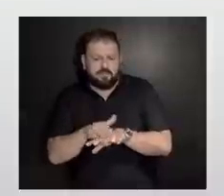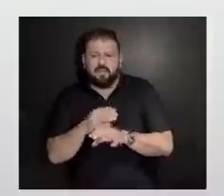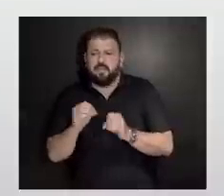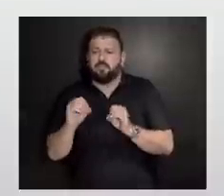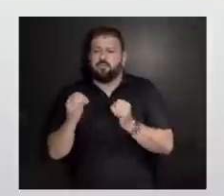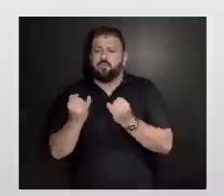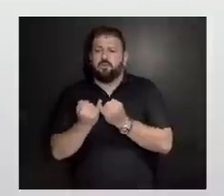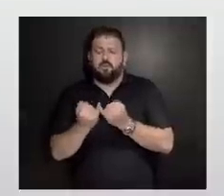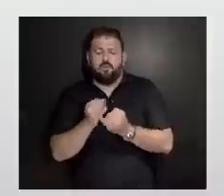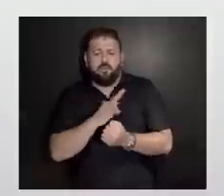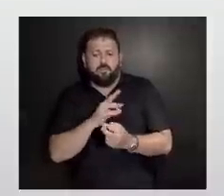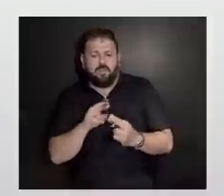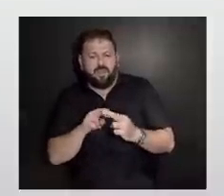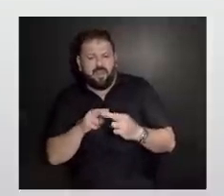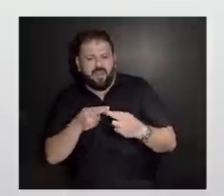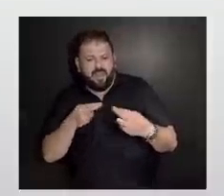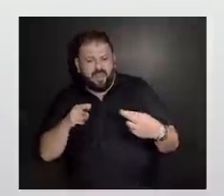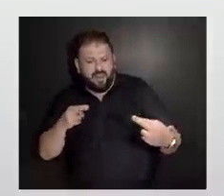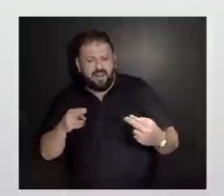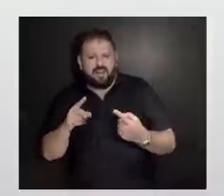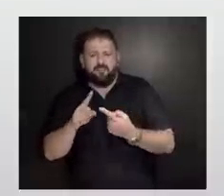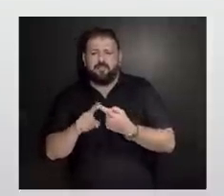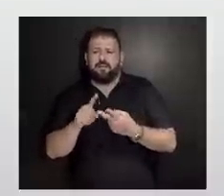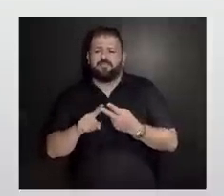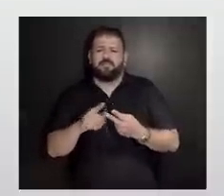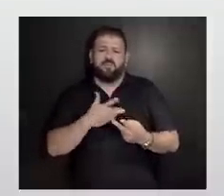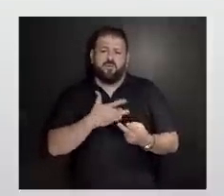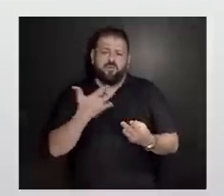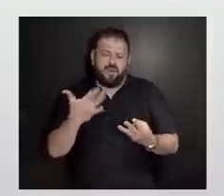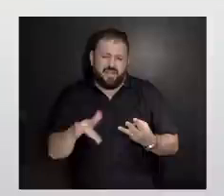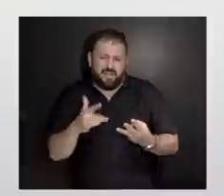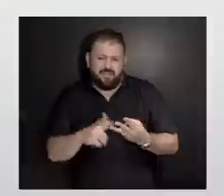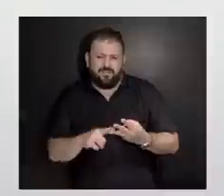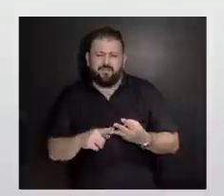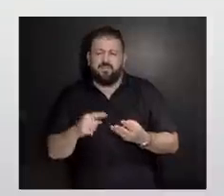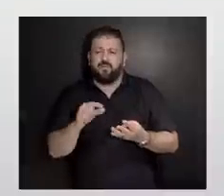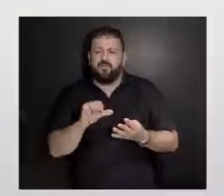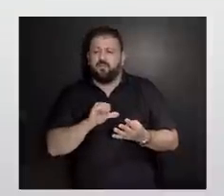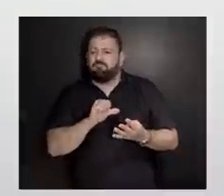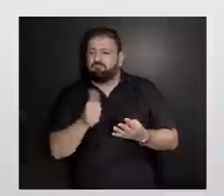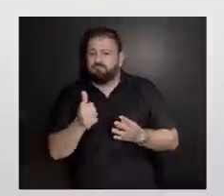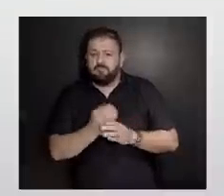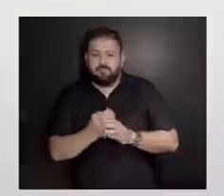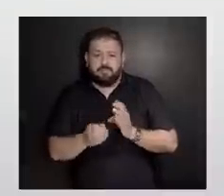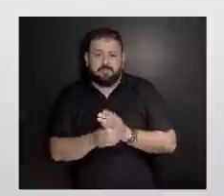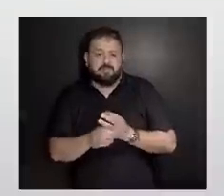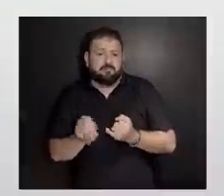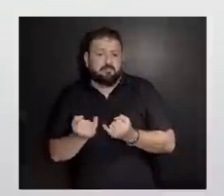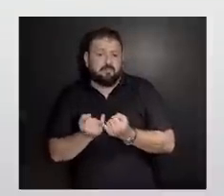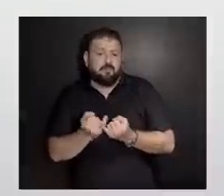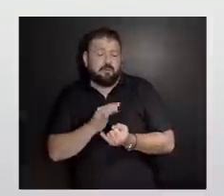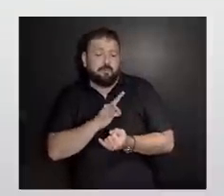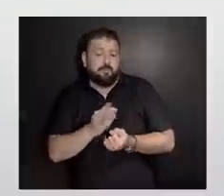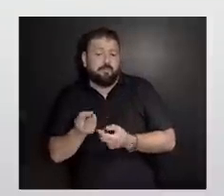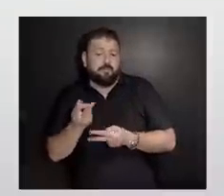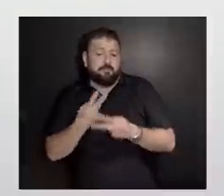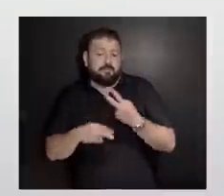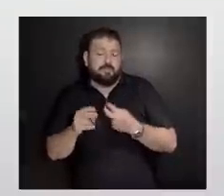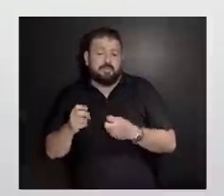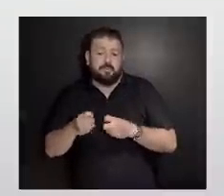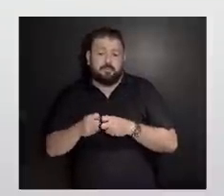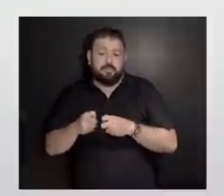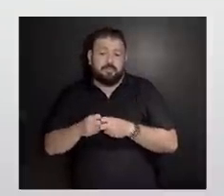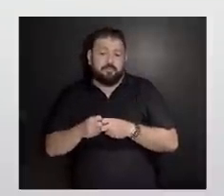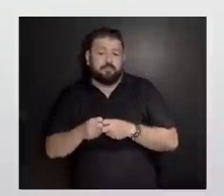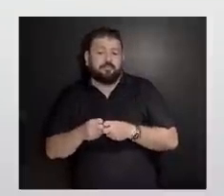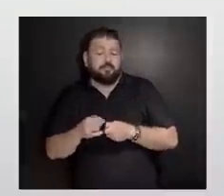calambres, entumecimiento, ardor, dolor, hasta ya algo más severo, donde a lo mejor esta glucosa se empieza a adherir a los nervios o a